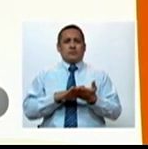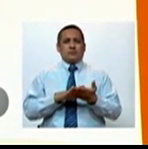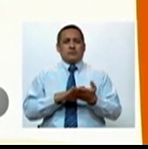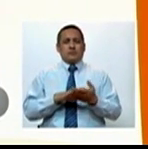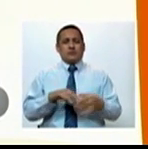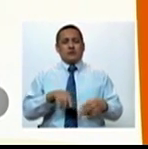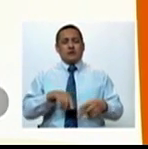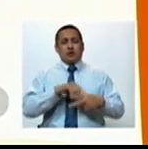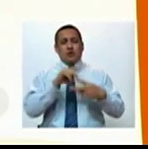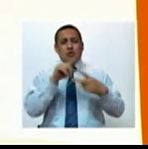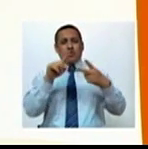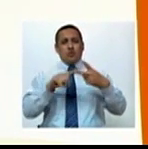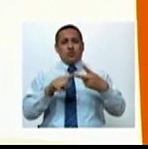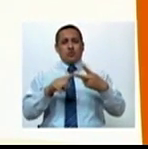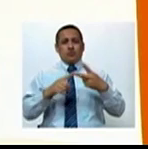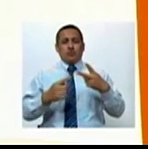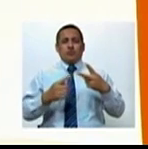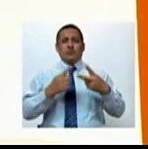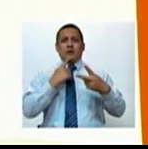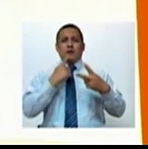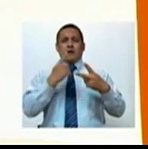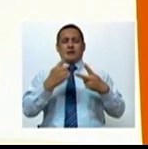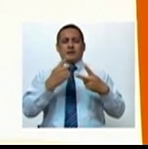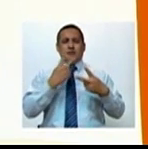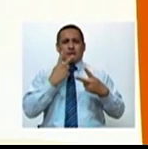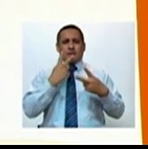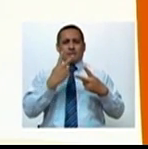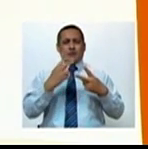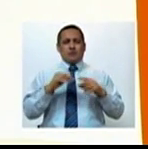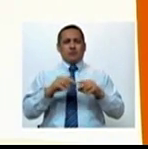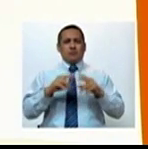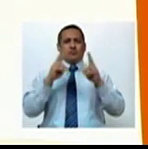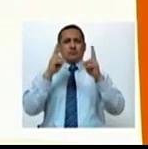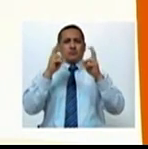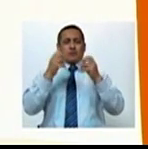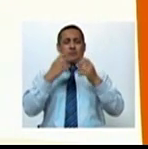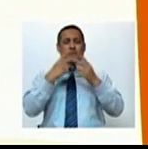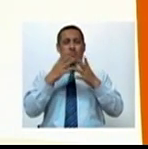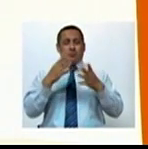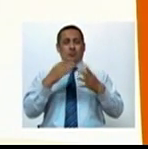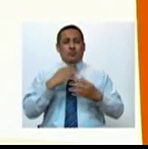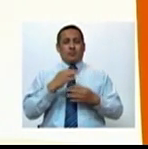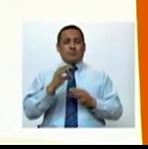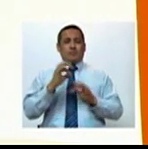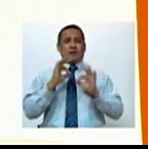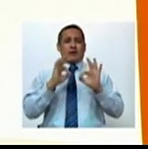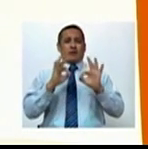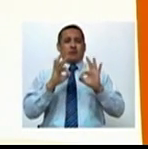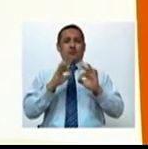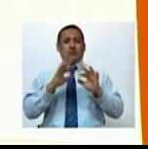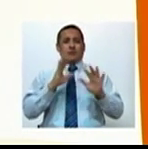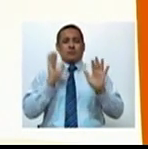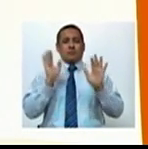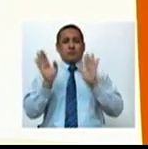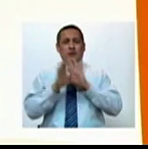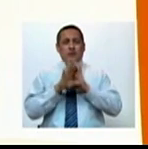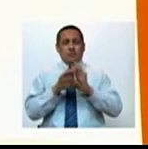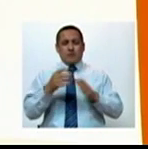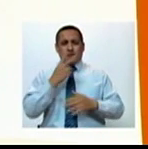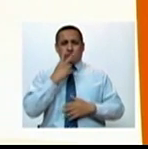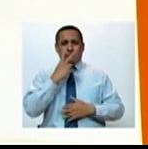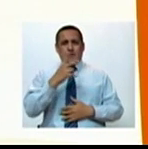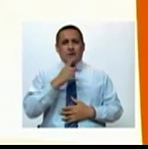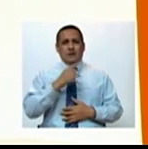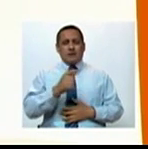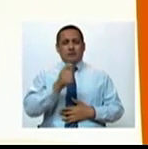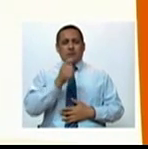Y lo otro es una situación muy grave, que es el